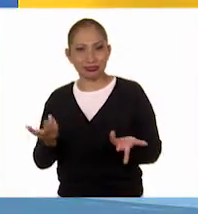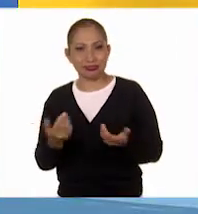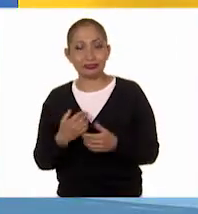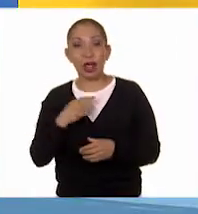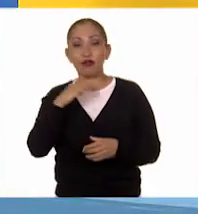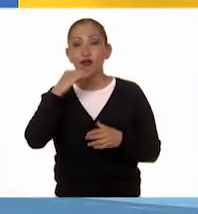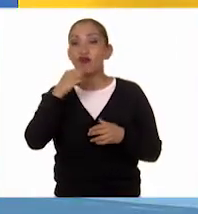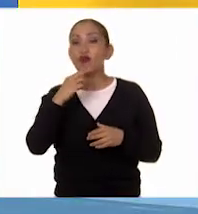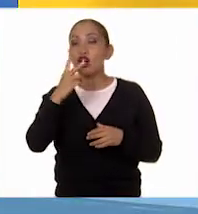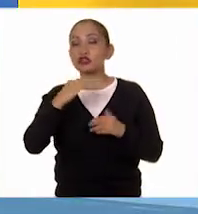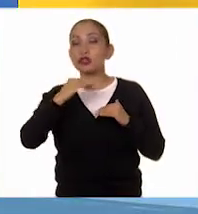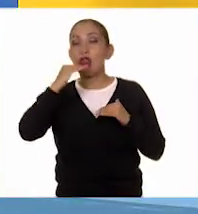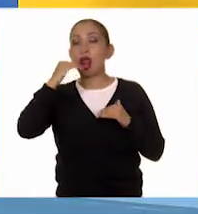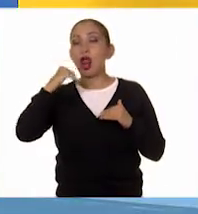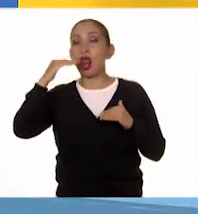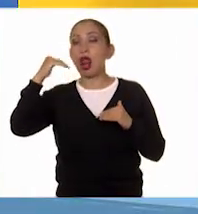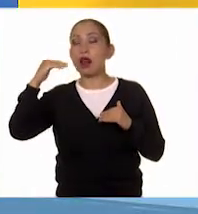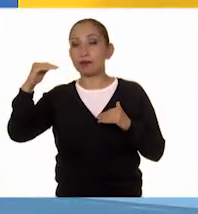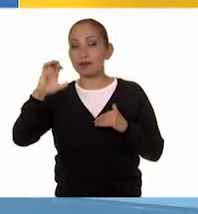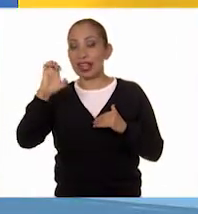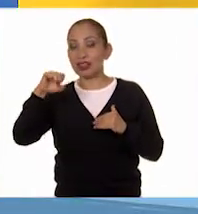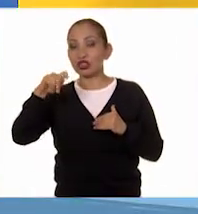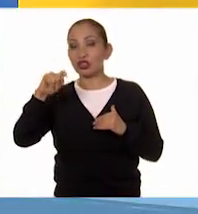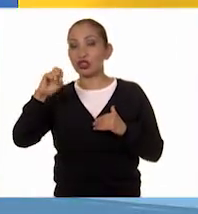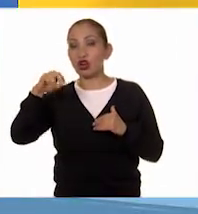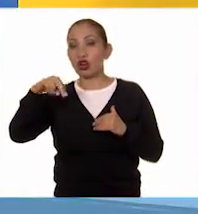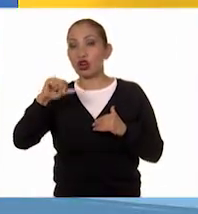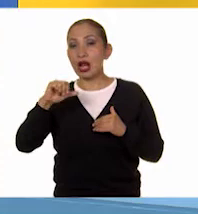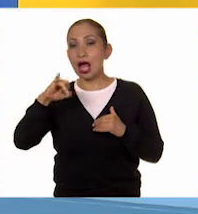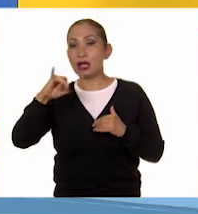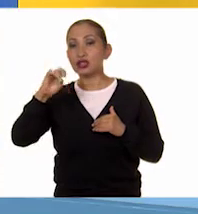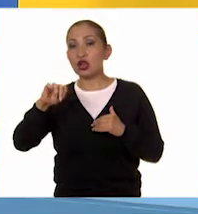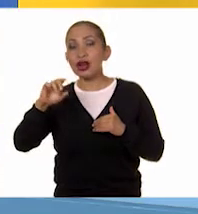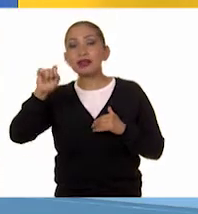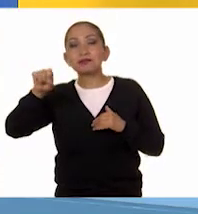María. En efecto, la entonación tiene relación con